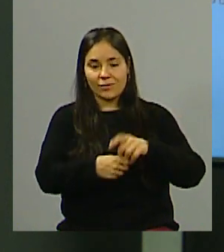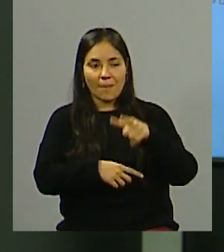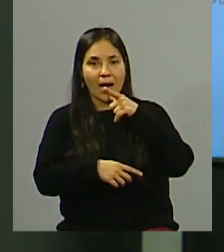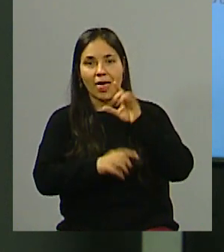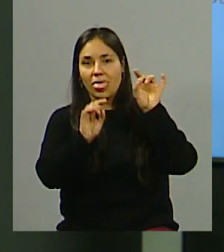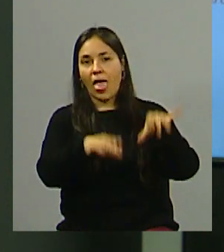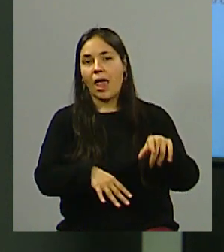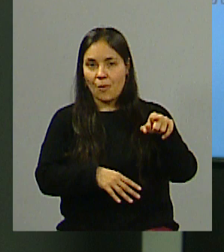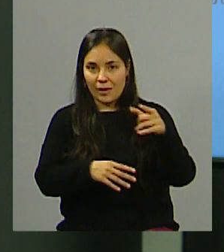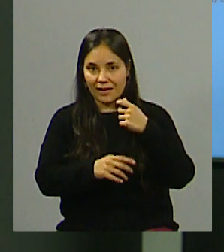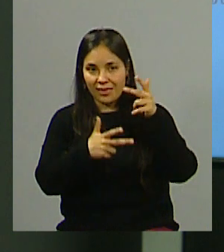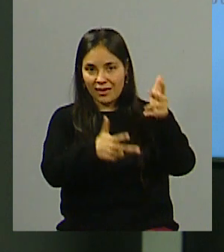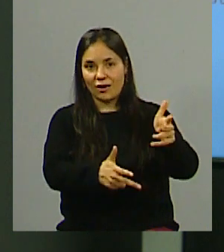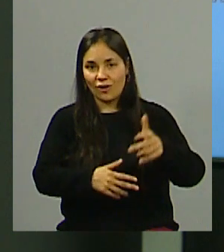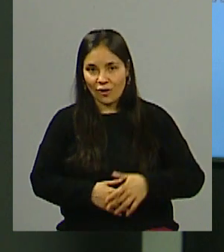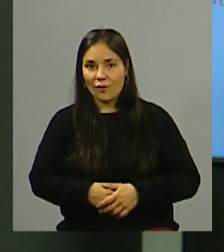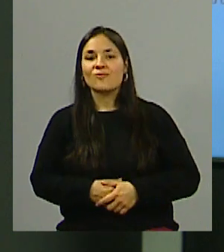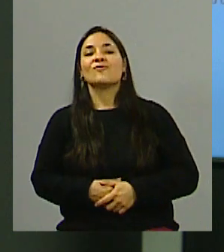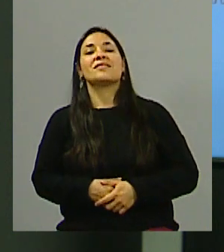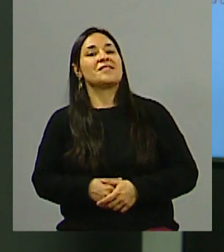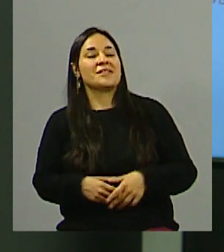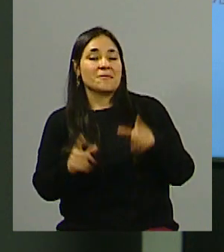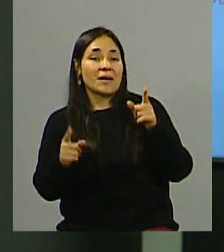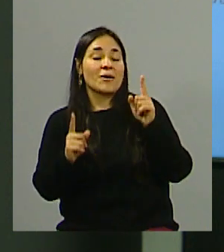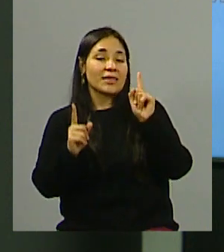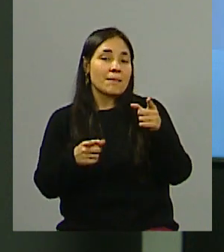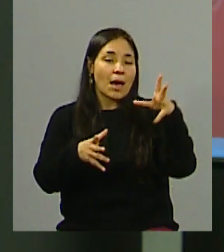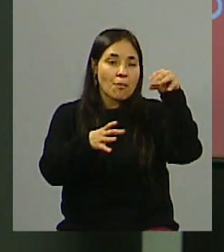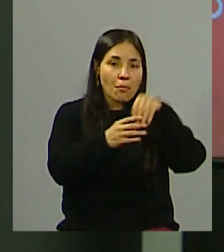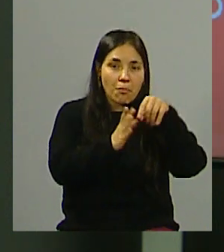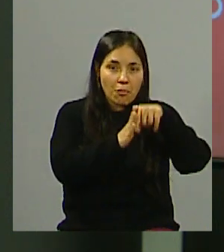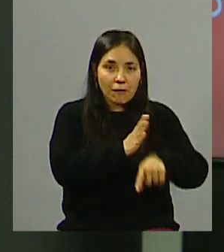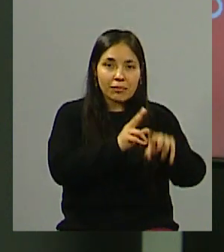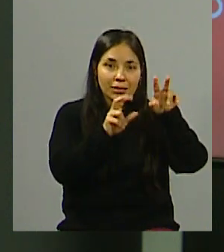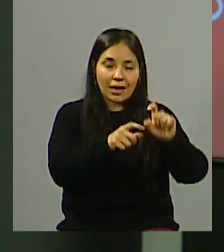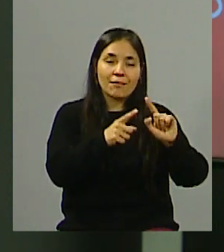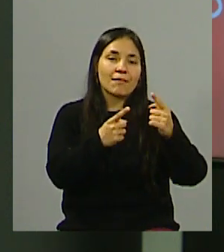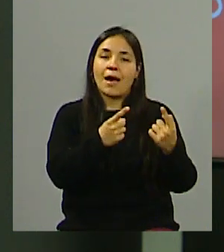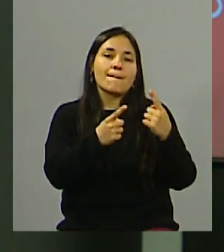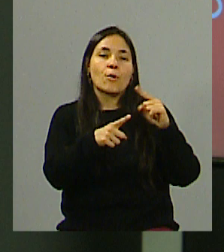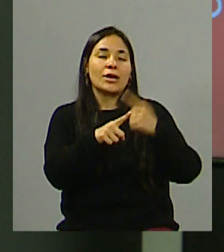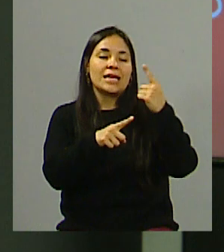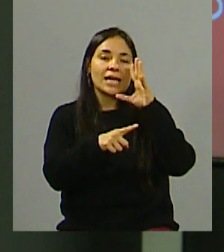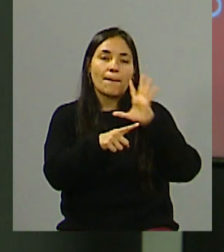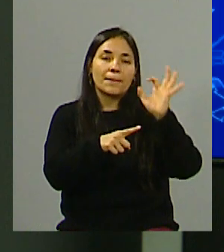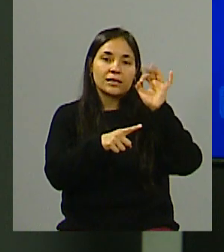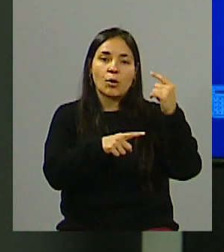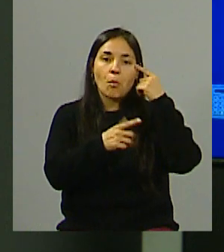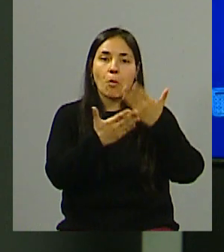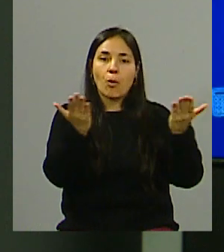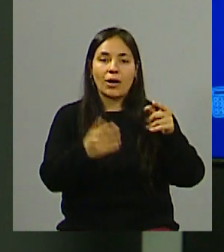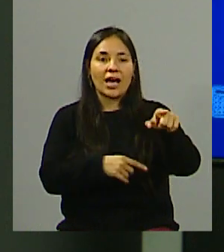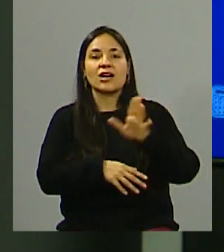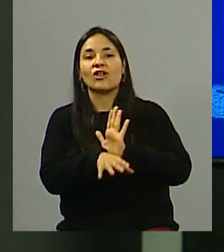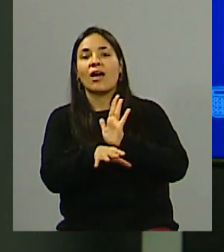mismo tiempo le encaja toda una cuestión ideológica y de políticas públicas de la cual él quería desmarcarse. Claro. Entonces, aún esas cuestiones no son